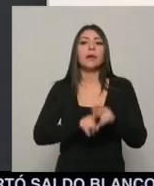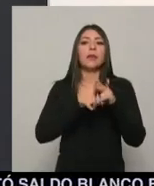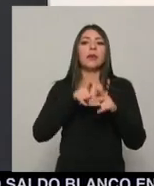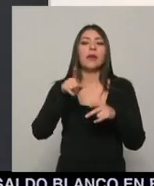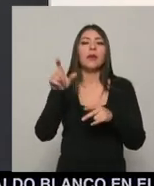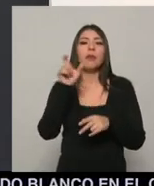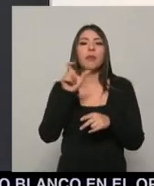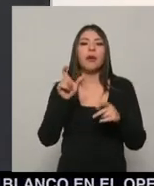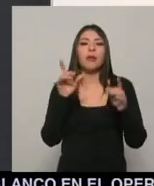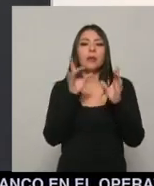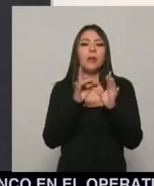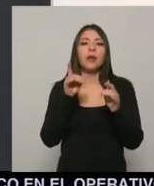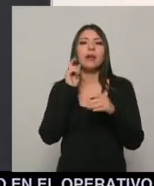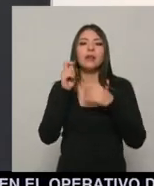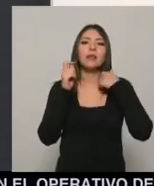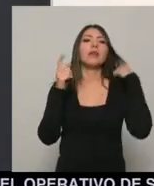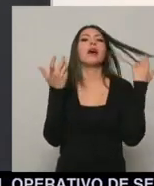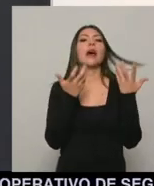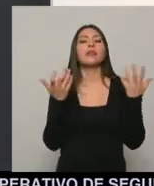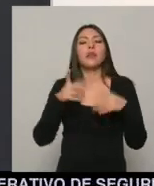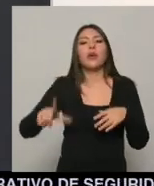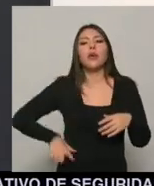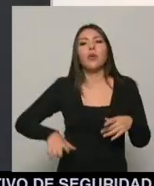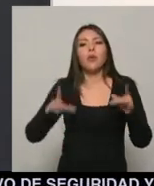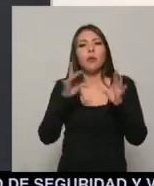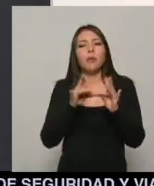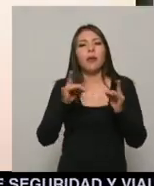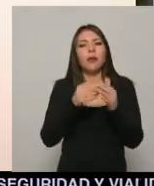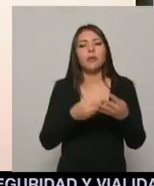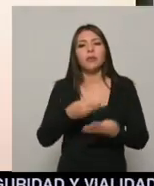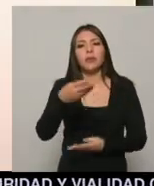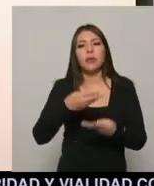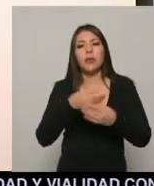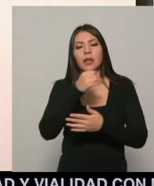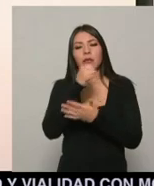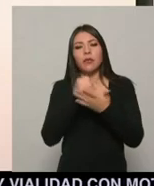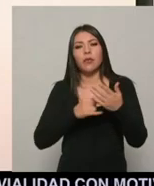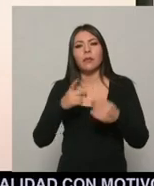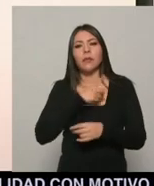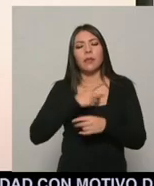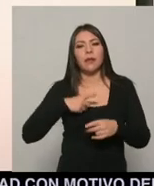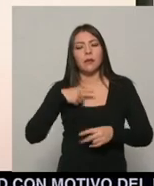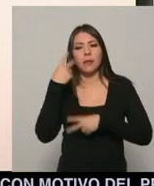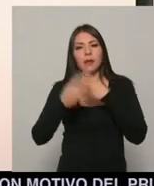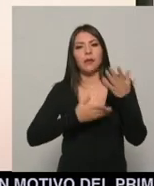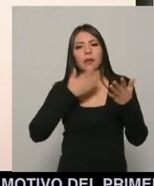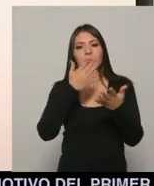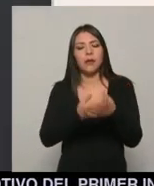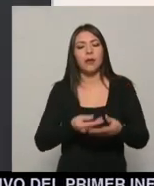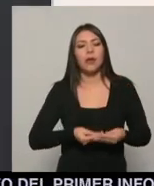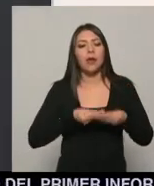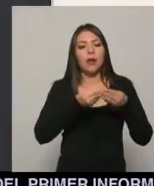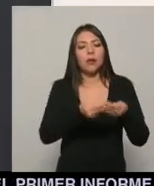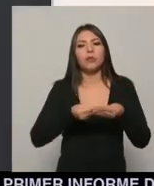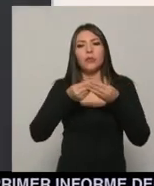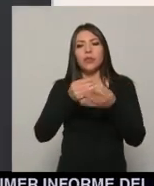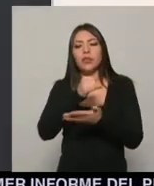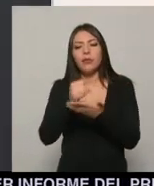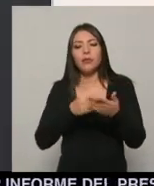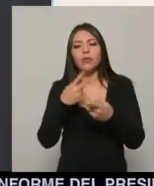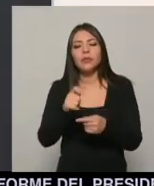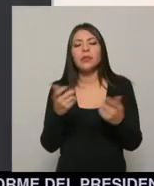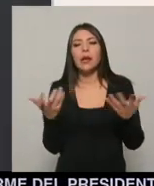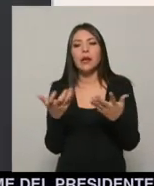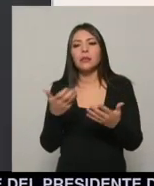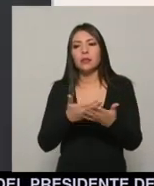informe, pues son estas comparecencias de los funcionarios de cada secretaría que tienen que llegar a presentarse a rendir cuentas.